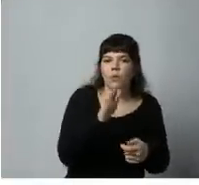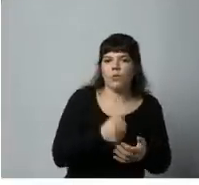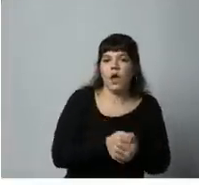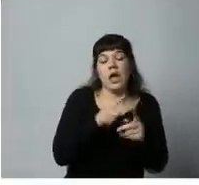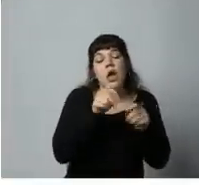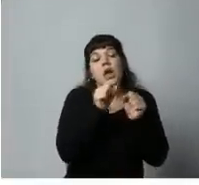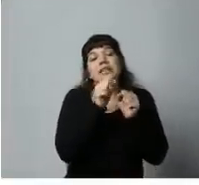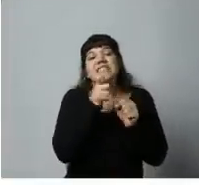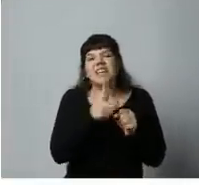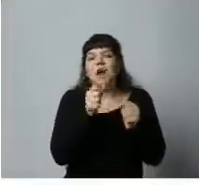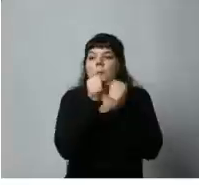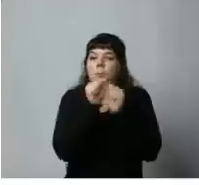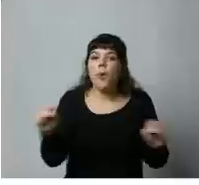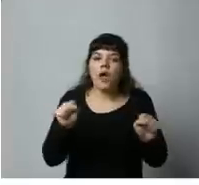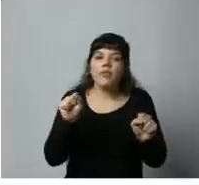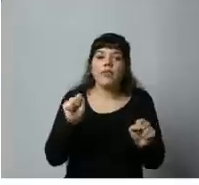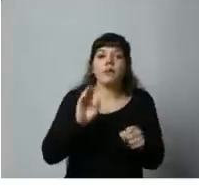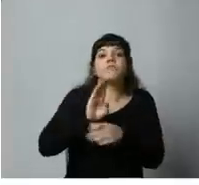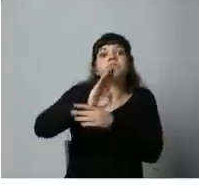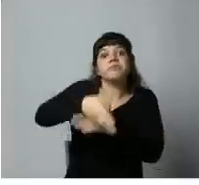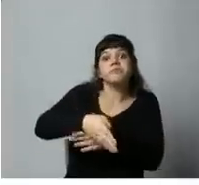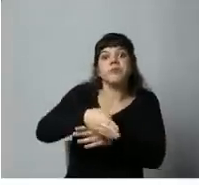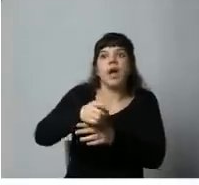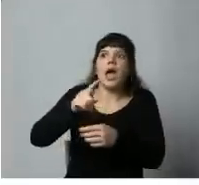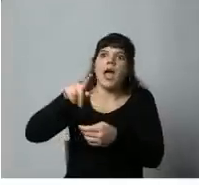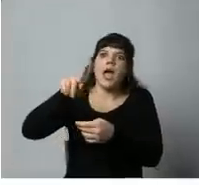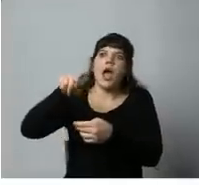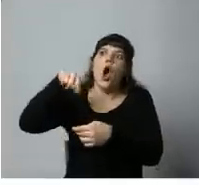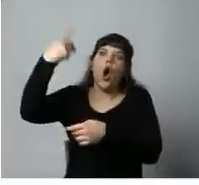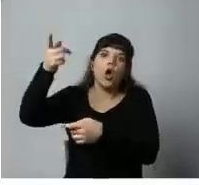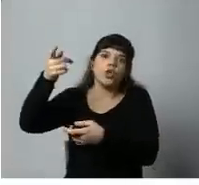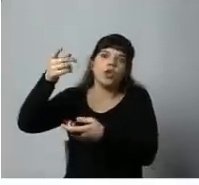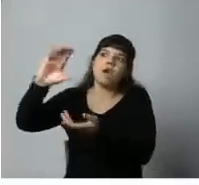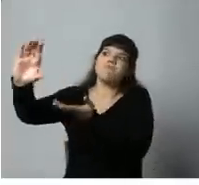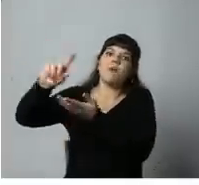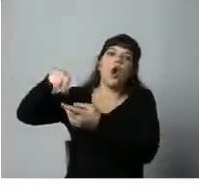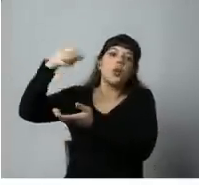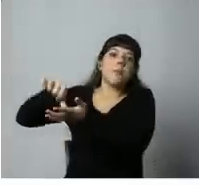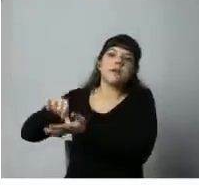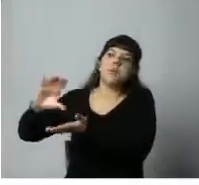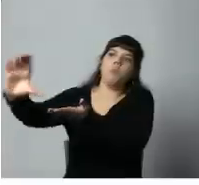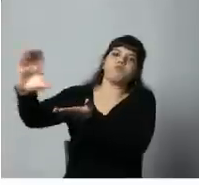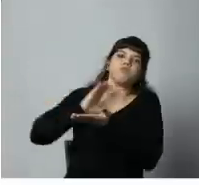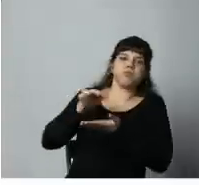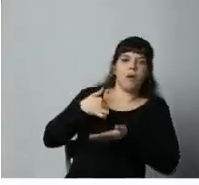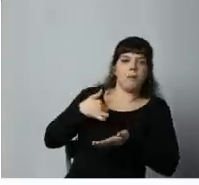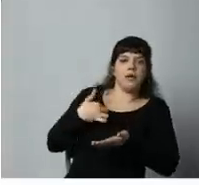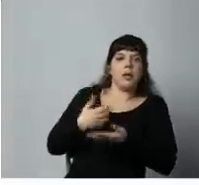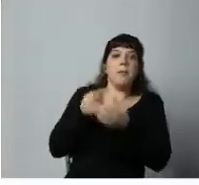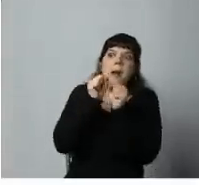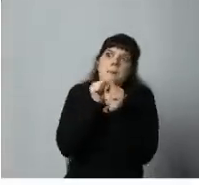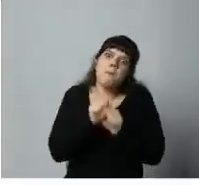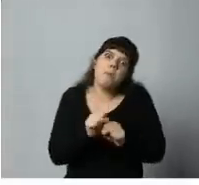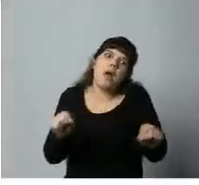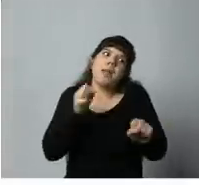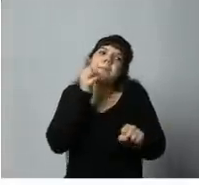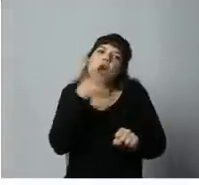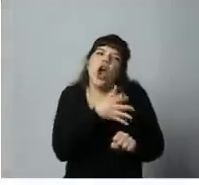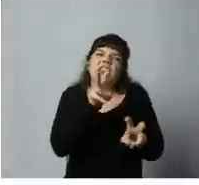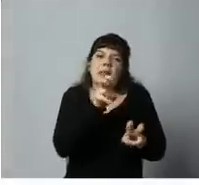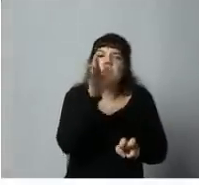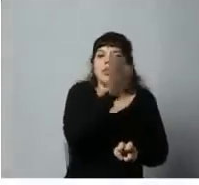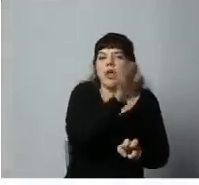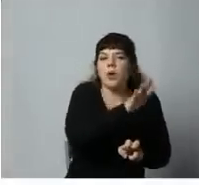acceder a créditos internacionales y a inversiones internacionales para poder mejorar la calidad de la deuda y que